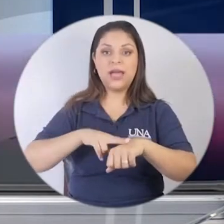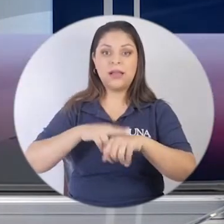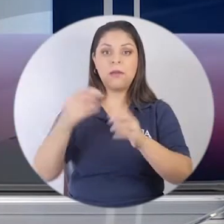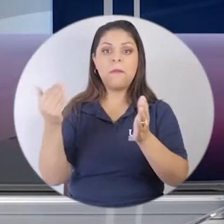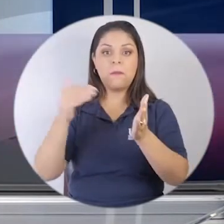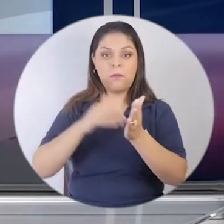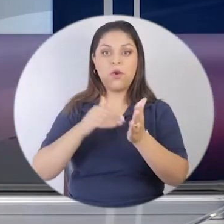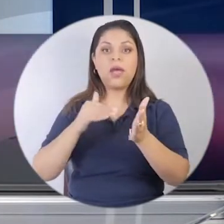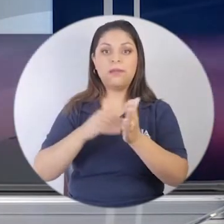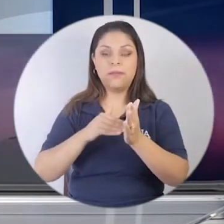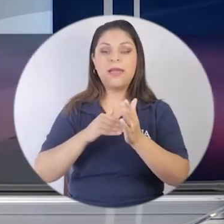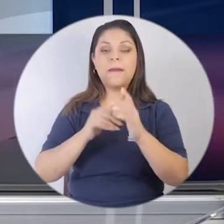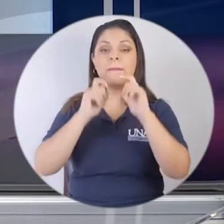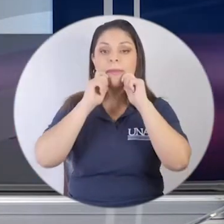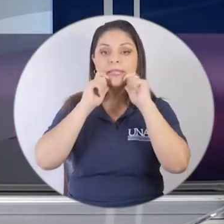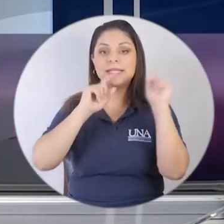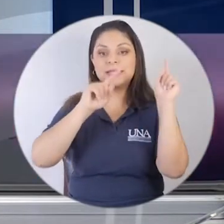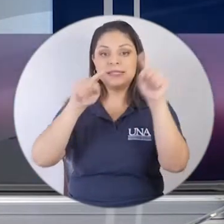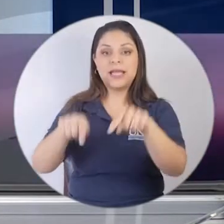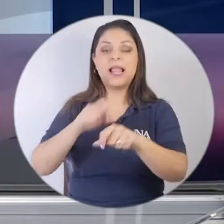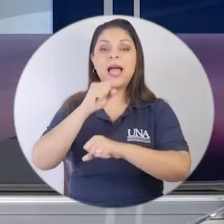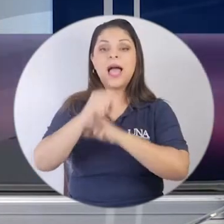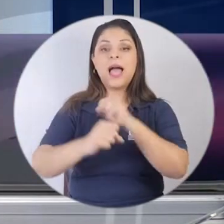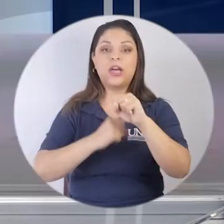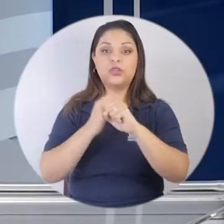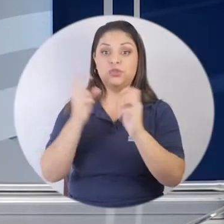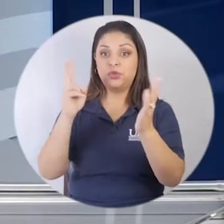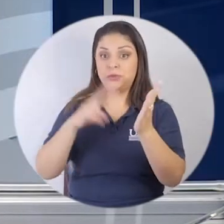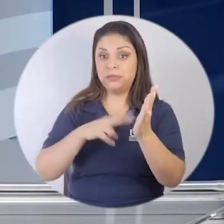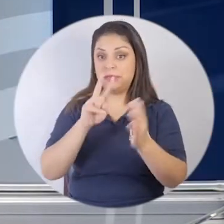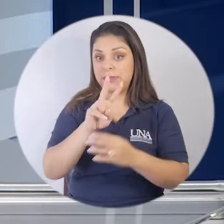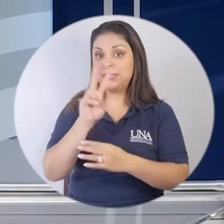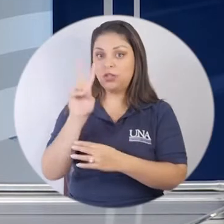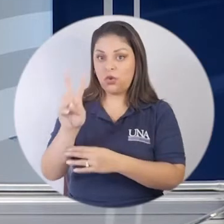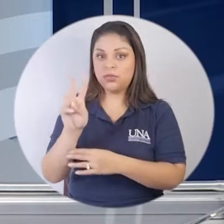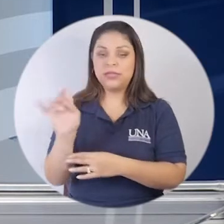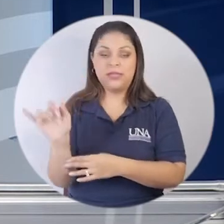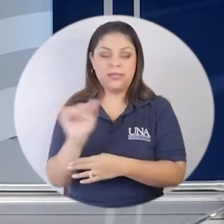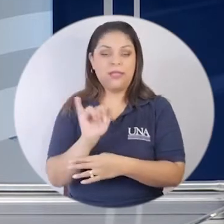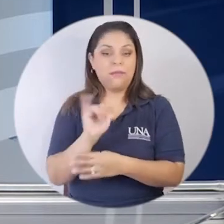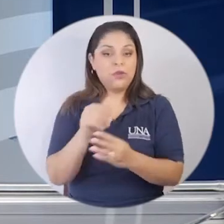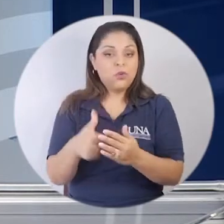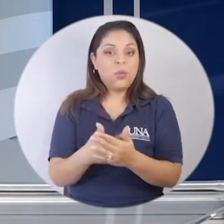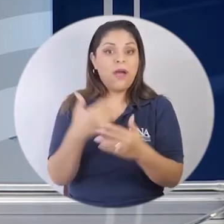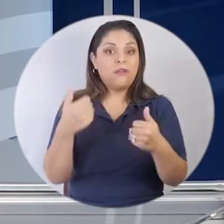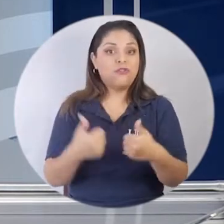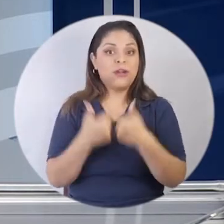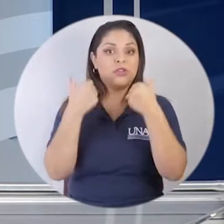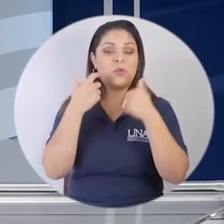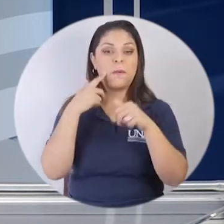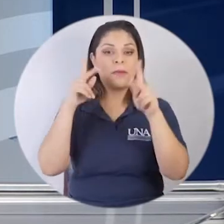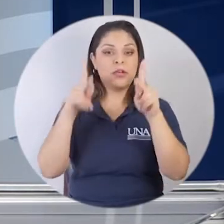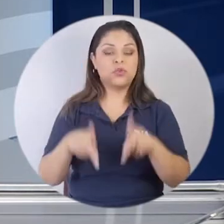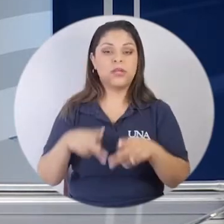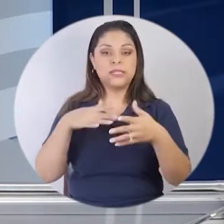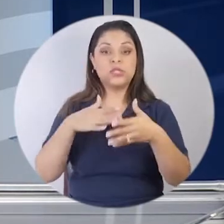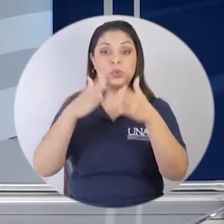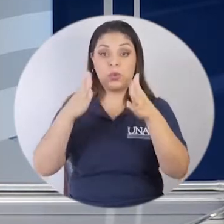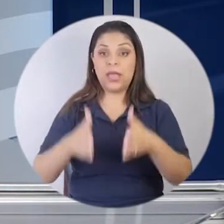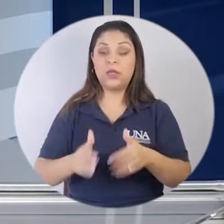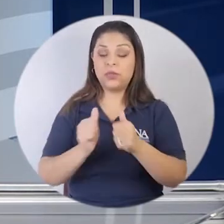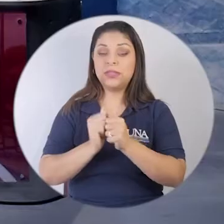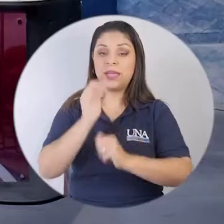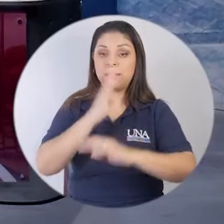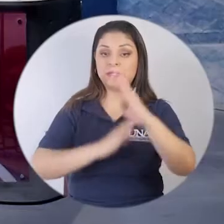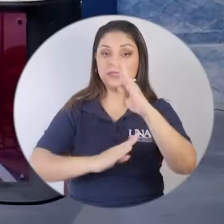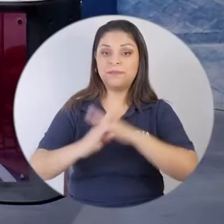regresa a la presencialidad en el año 2022. Un nuevo reto, sobre todo para esta población de estudiantes con alguna discapacidad.